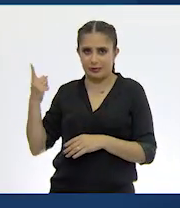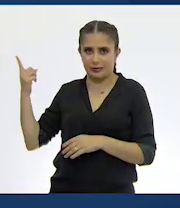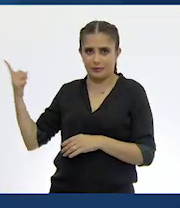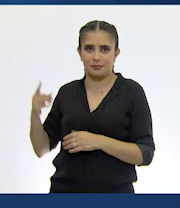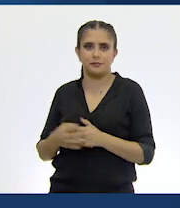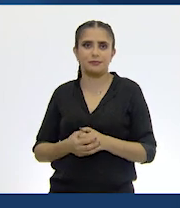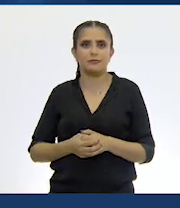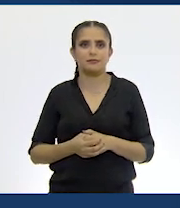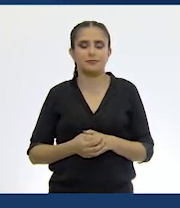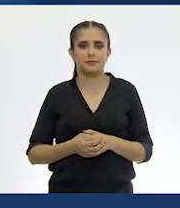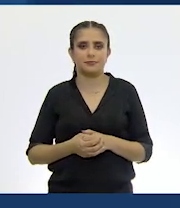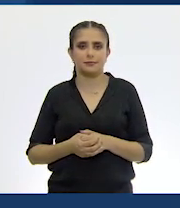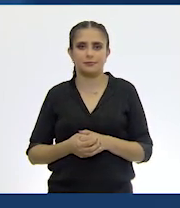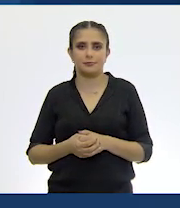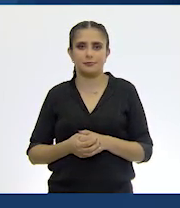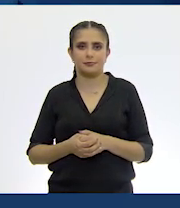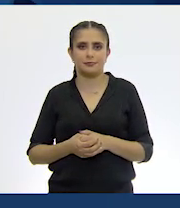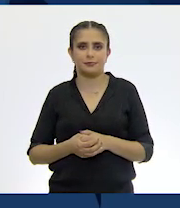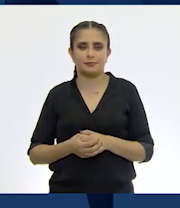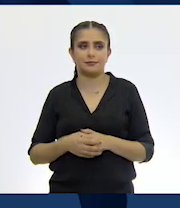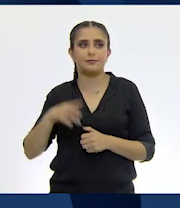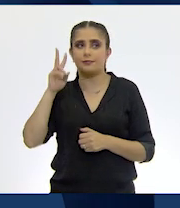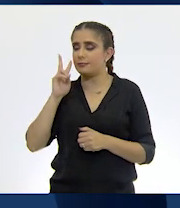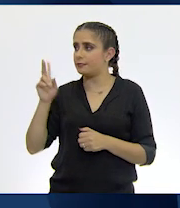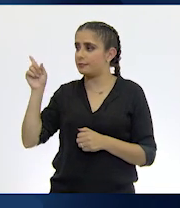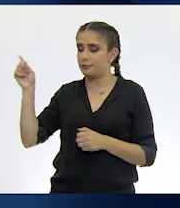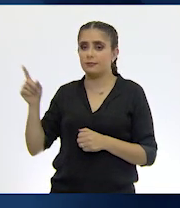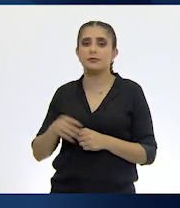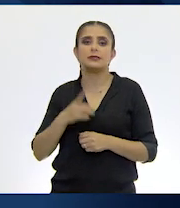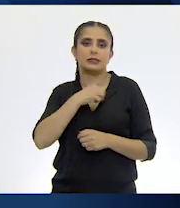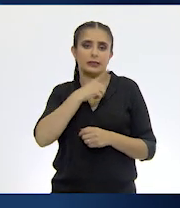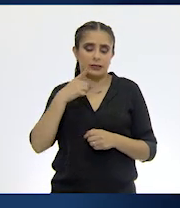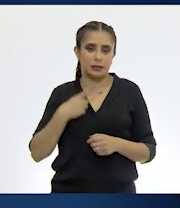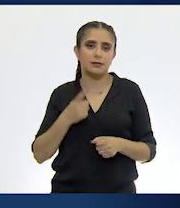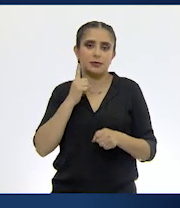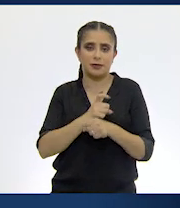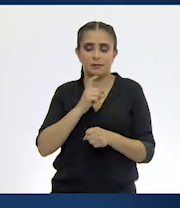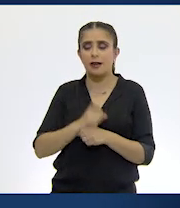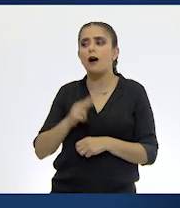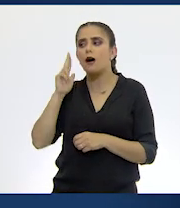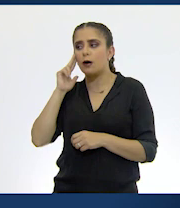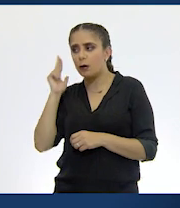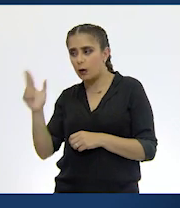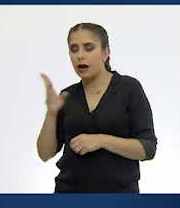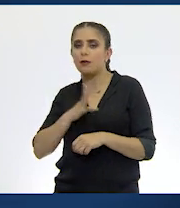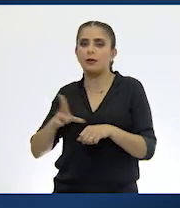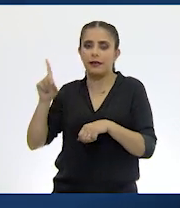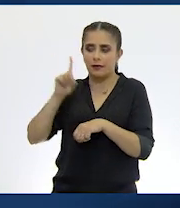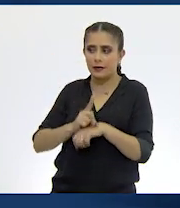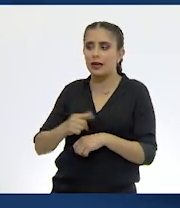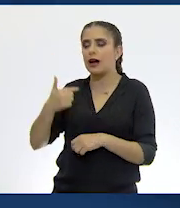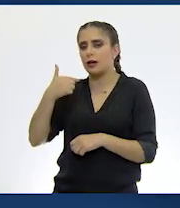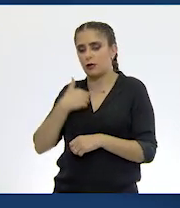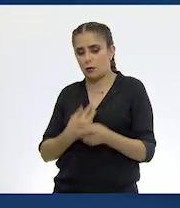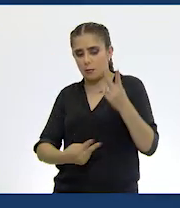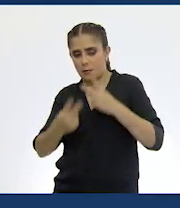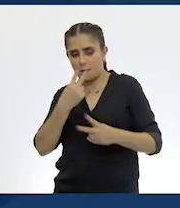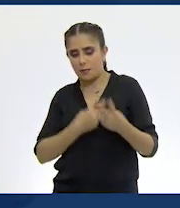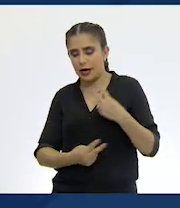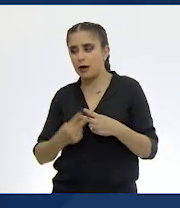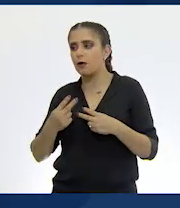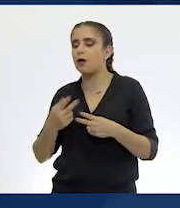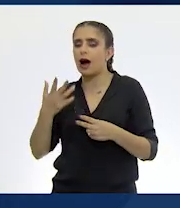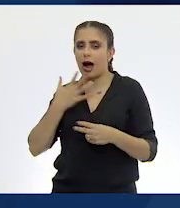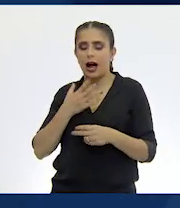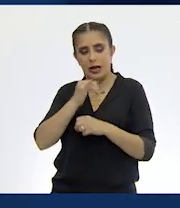aquí lo tenemos y obviamente tienes que saludar, presentarte con la persona y dice, buen día, nos encontramos realizando un trabajo